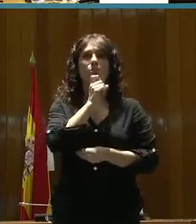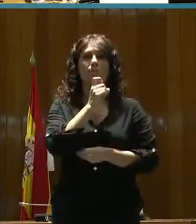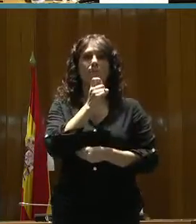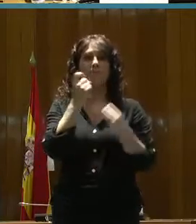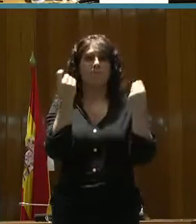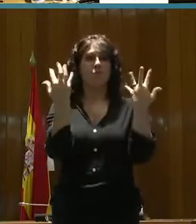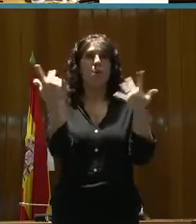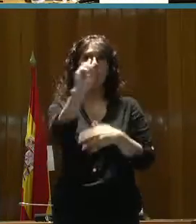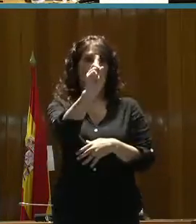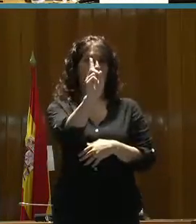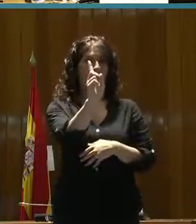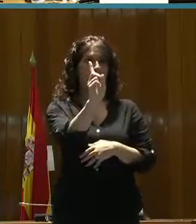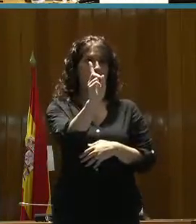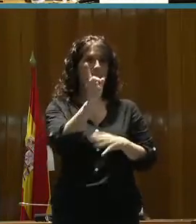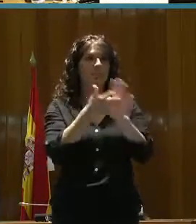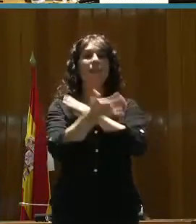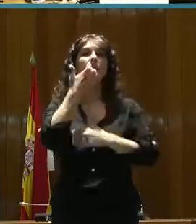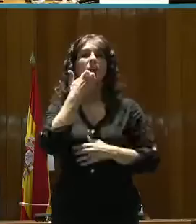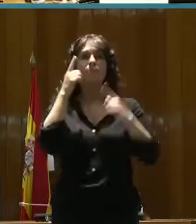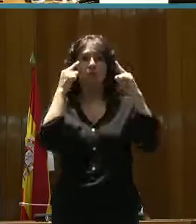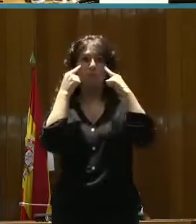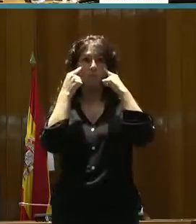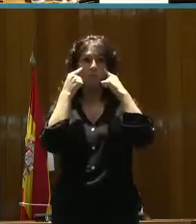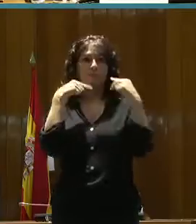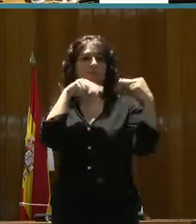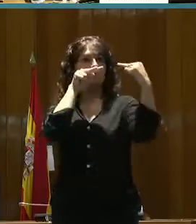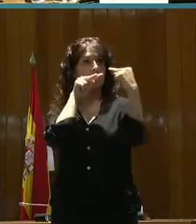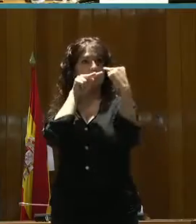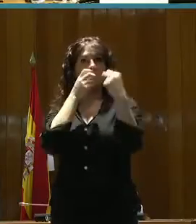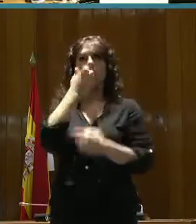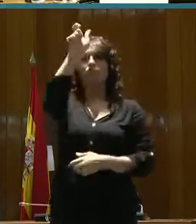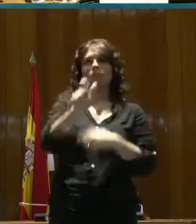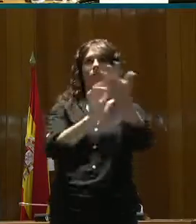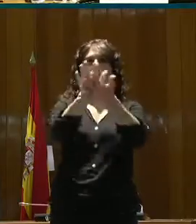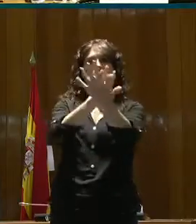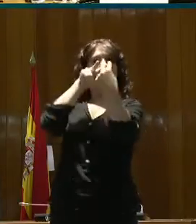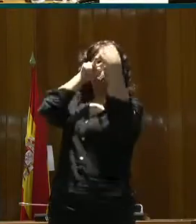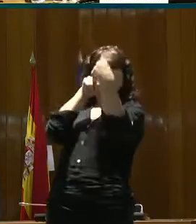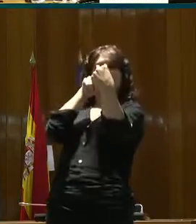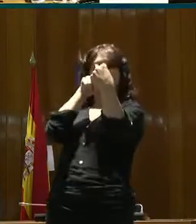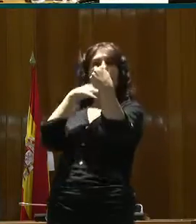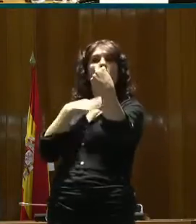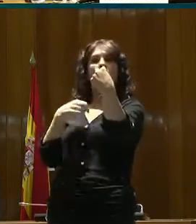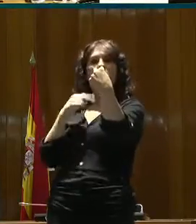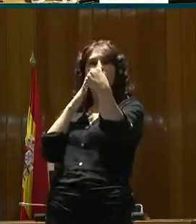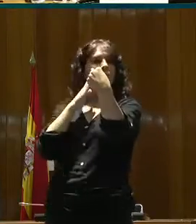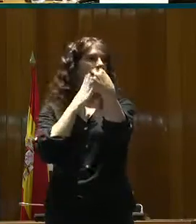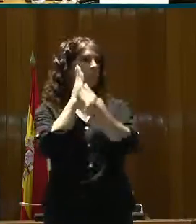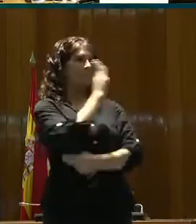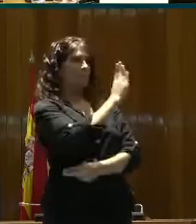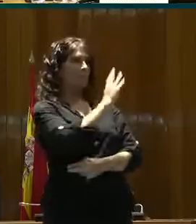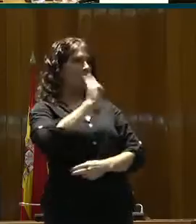que incluyen interrupción de la mirada, del contacto de la mirada con el interlocutor, la inclinación del